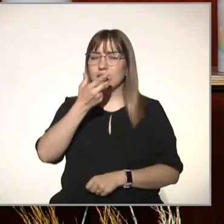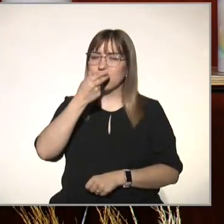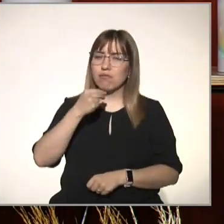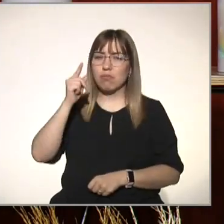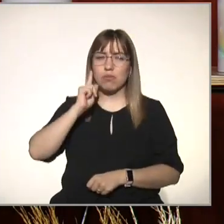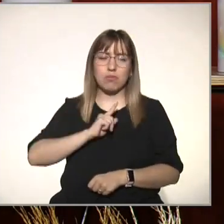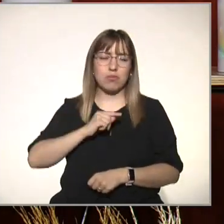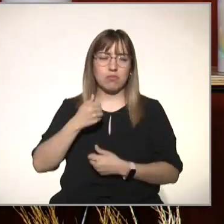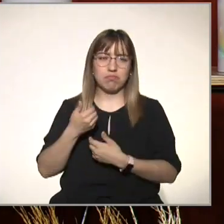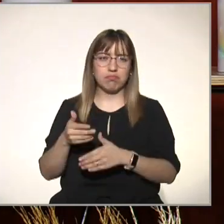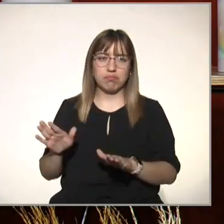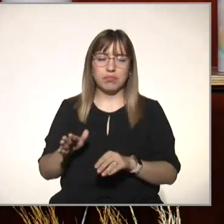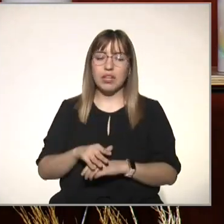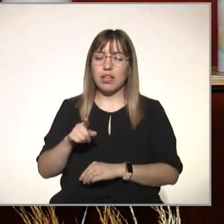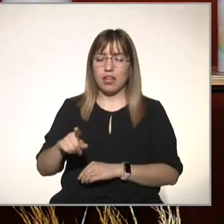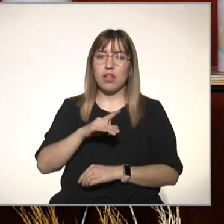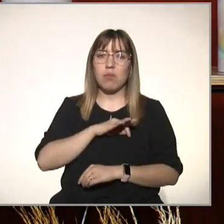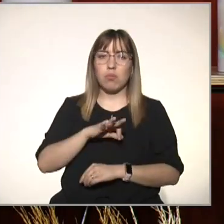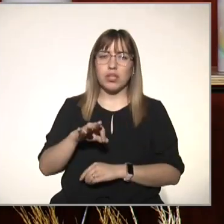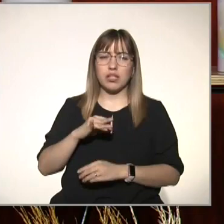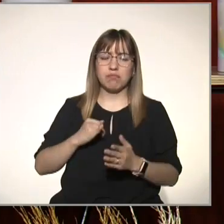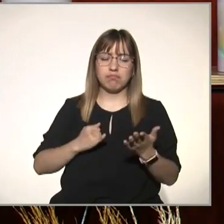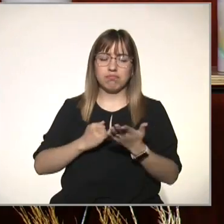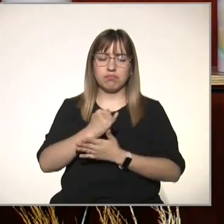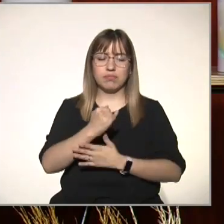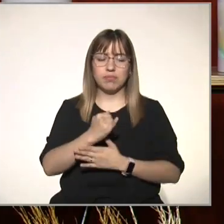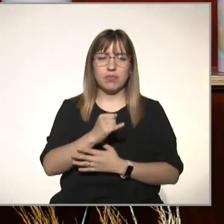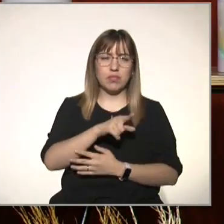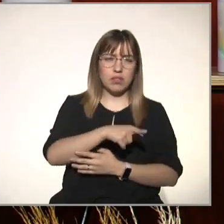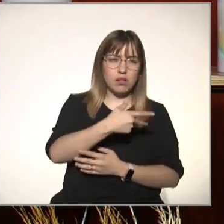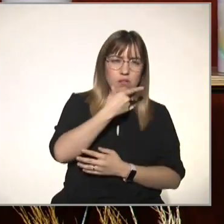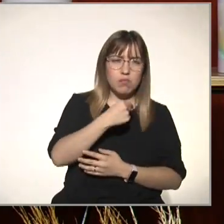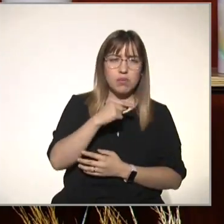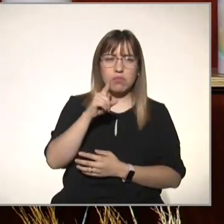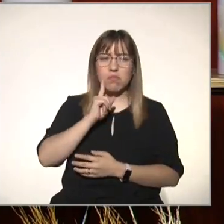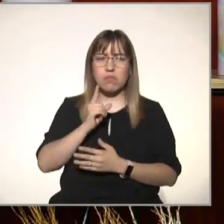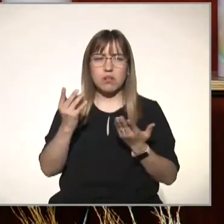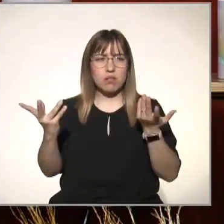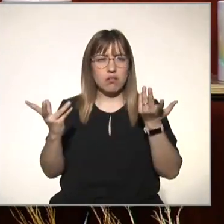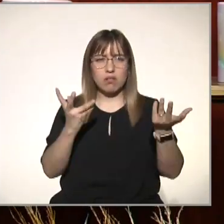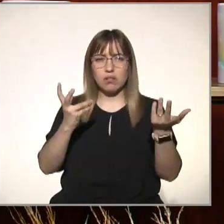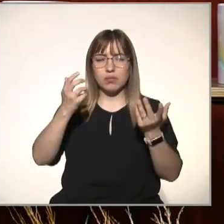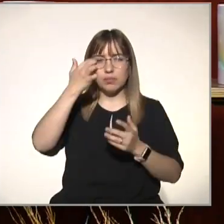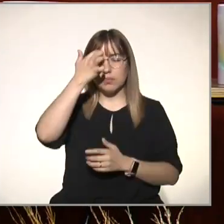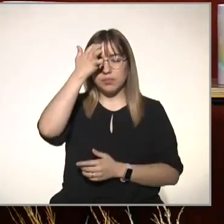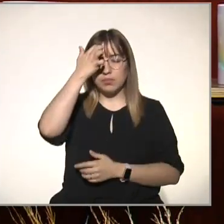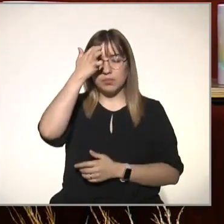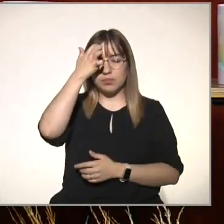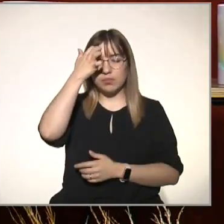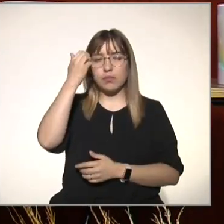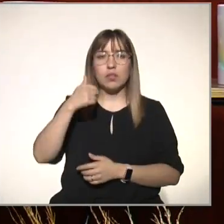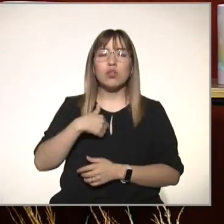niño puede identificar hombres de mujeres e identificarse dentro de